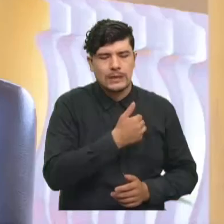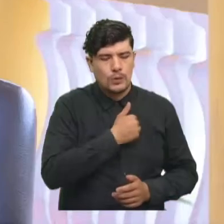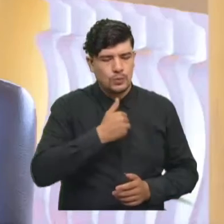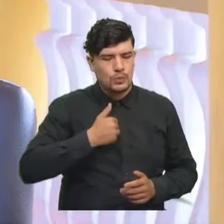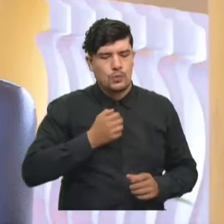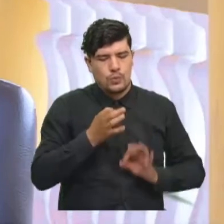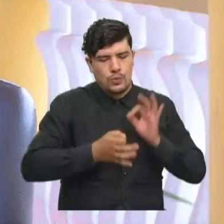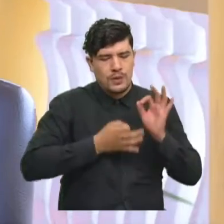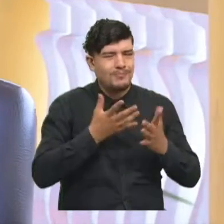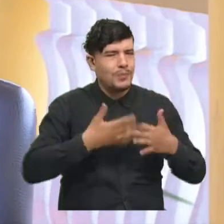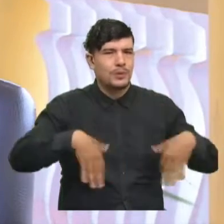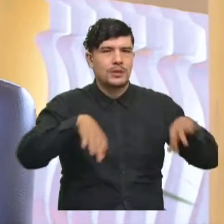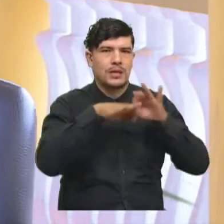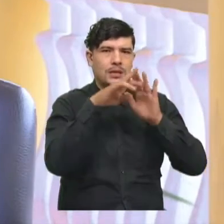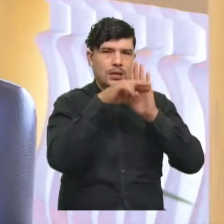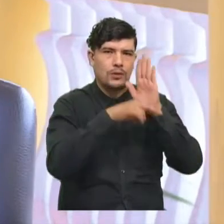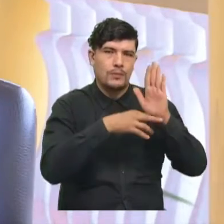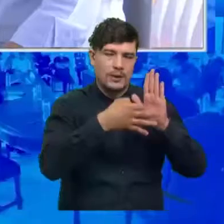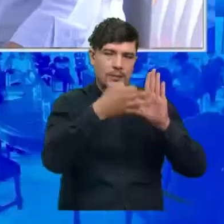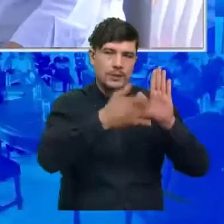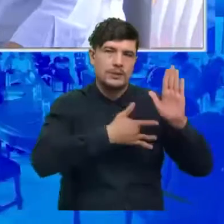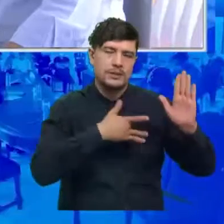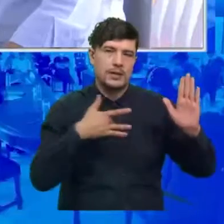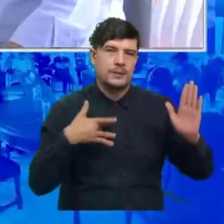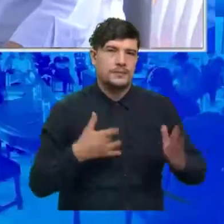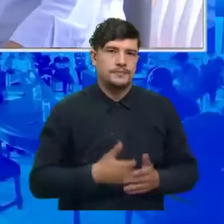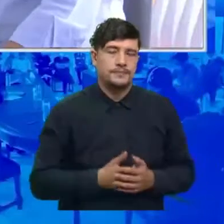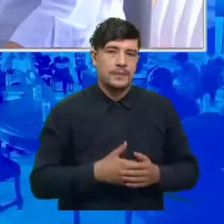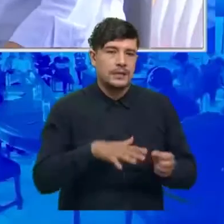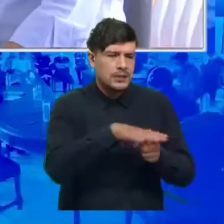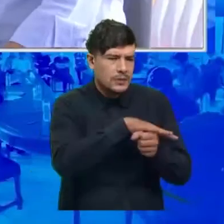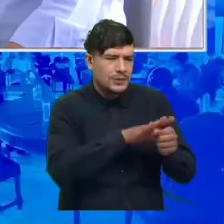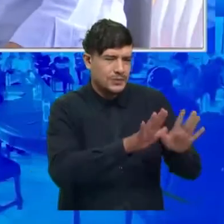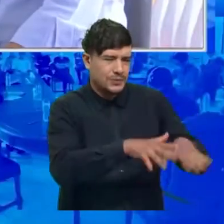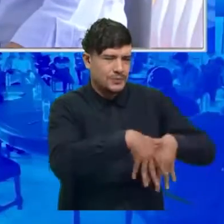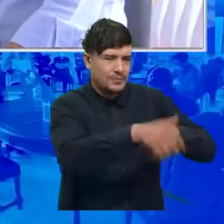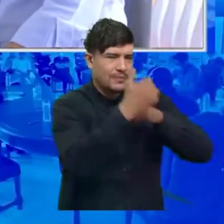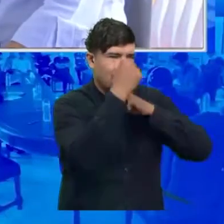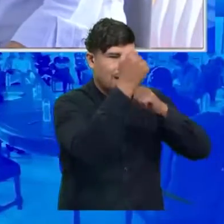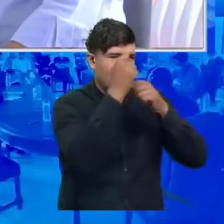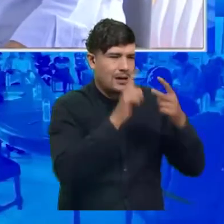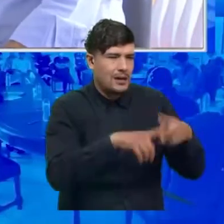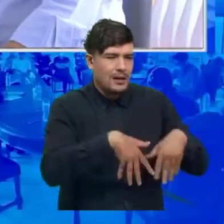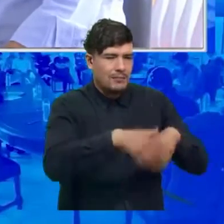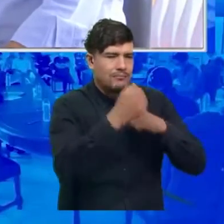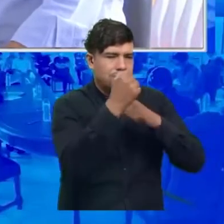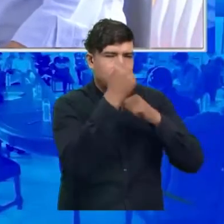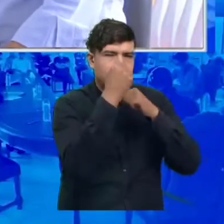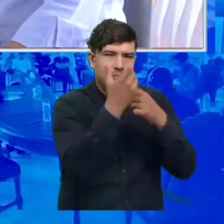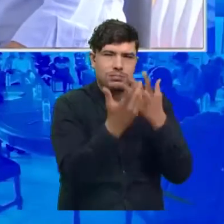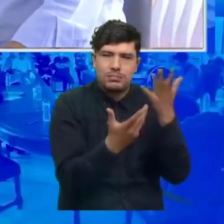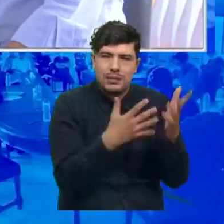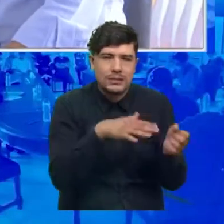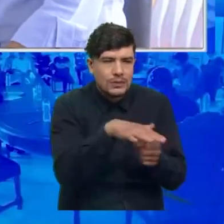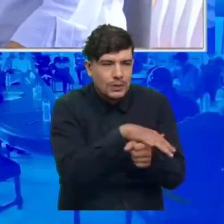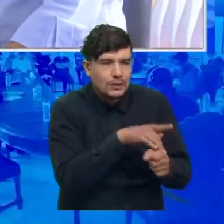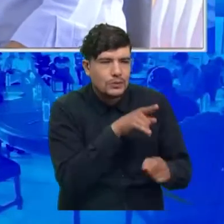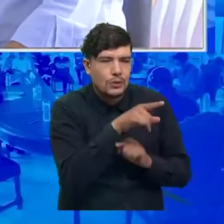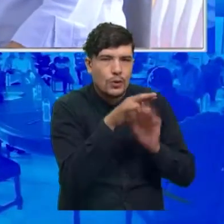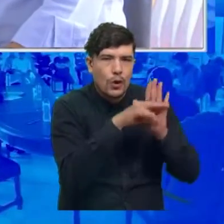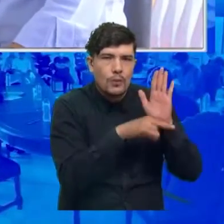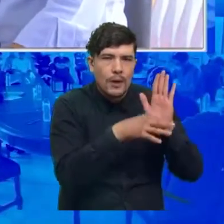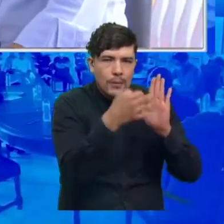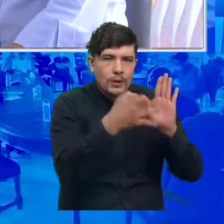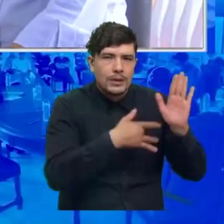con toda la situación de del paro en las marchas pues prácticamente se rompieron todos los protocolos de